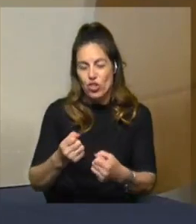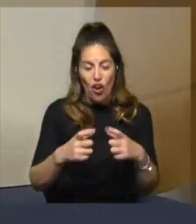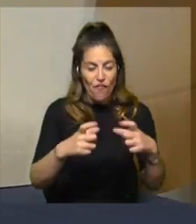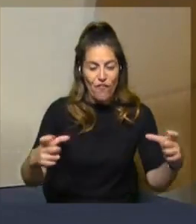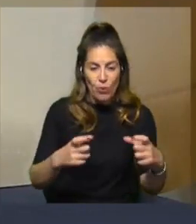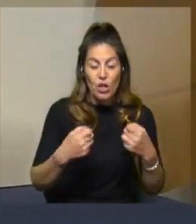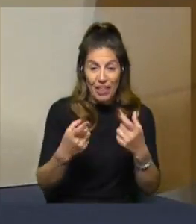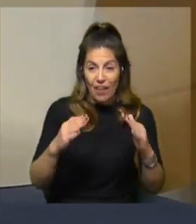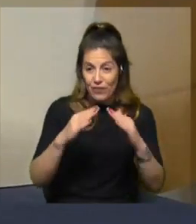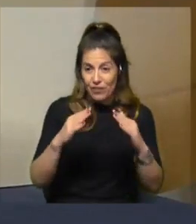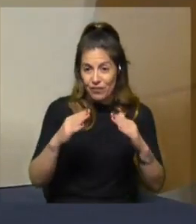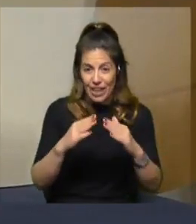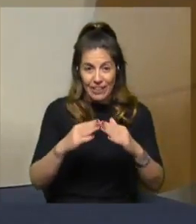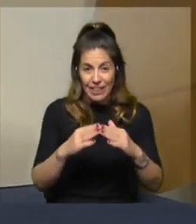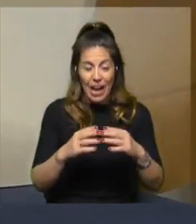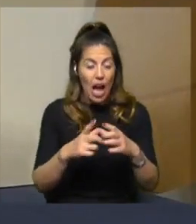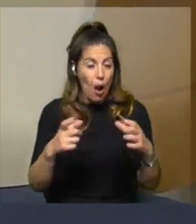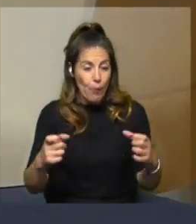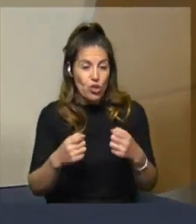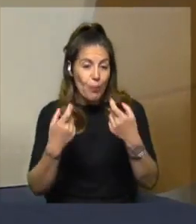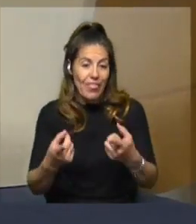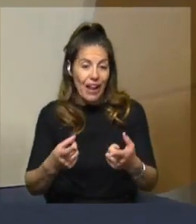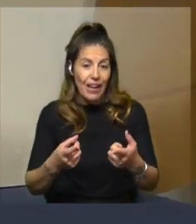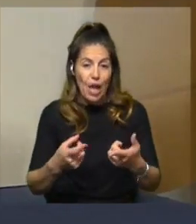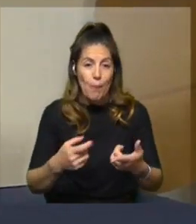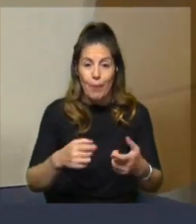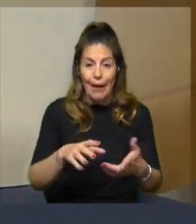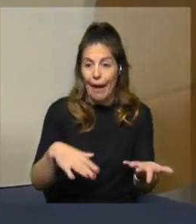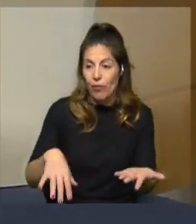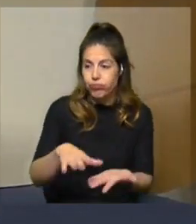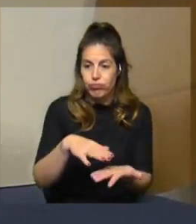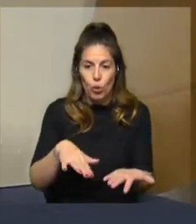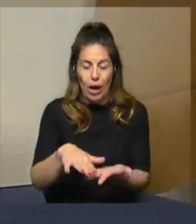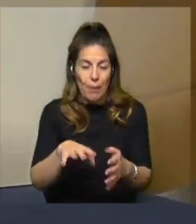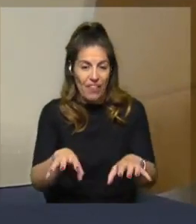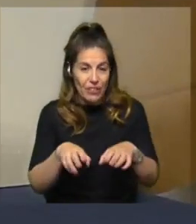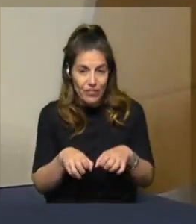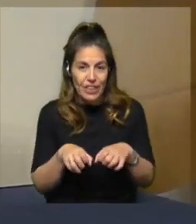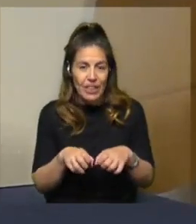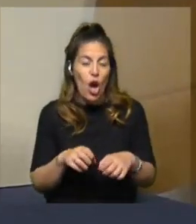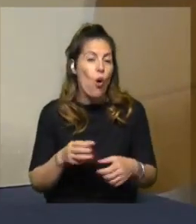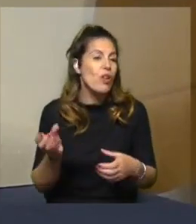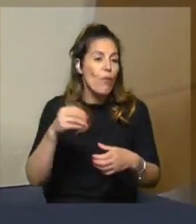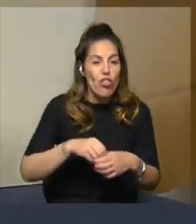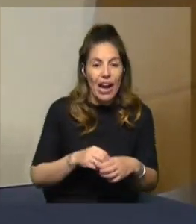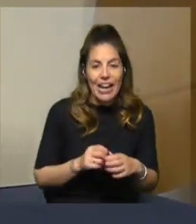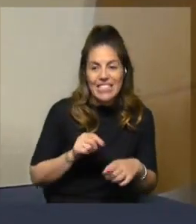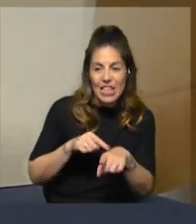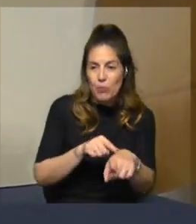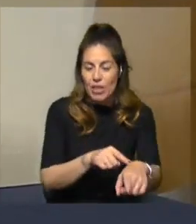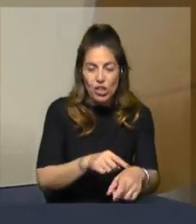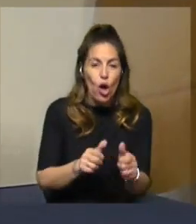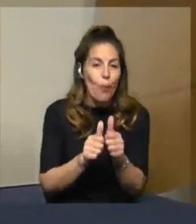para vivienda, mediante el apoyo de voucher para pensiones, un abordaje de seguimiento y acompañamiento familiar, prestaciones